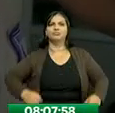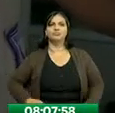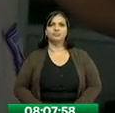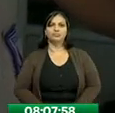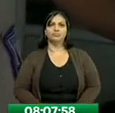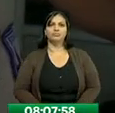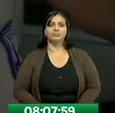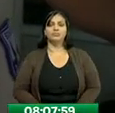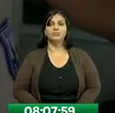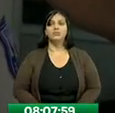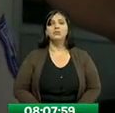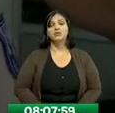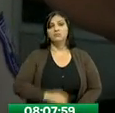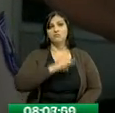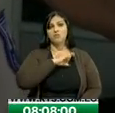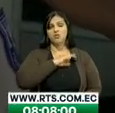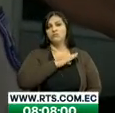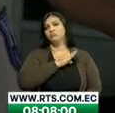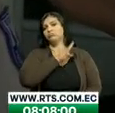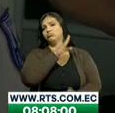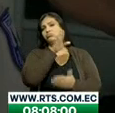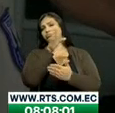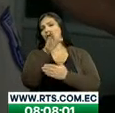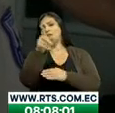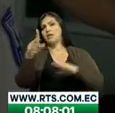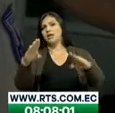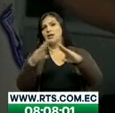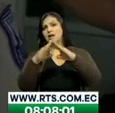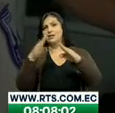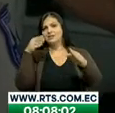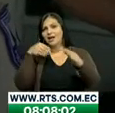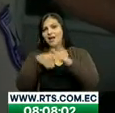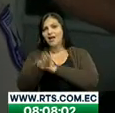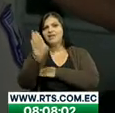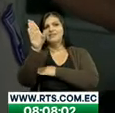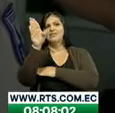estos ciudadanos, escondido bajo sus colchones, sus